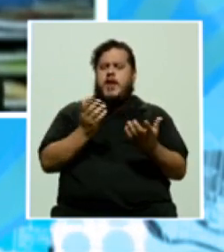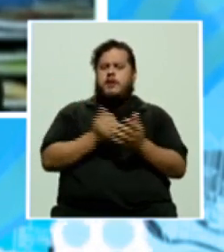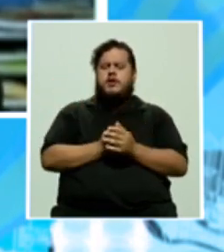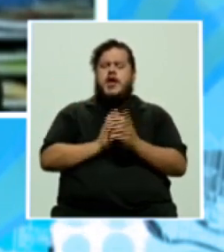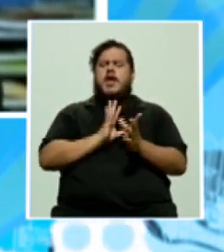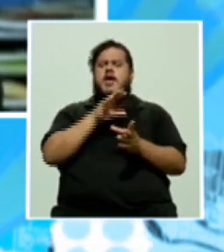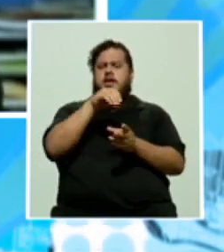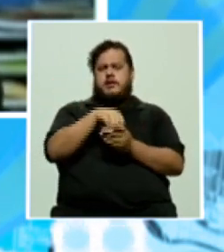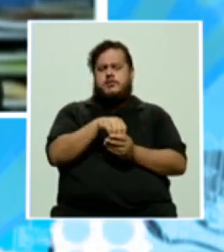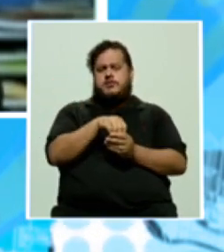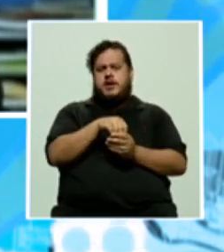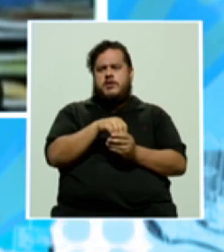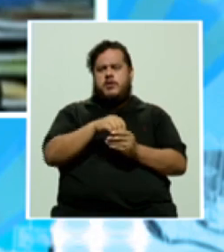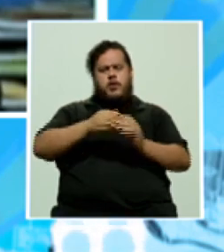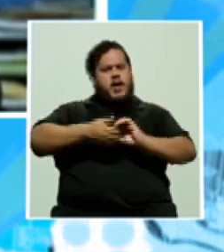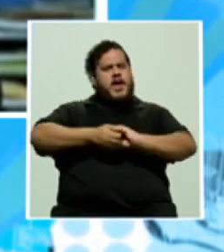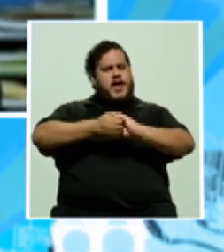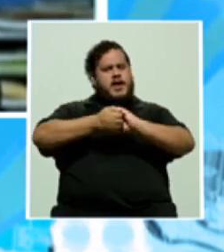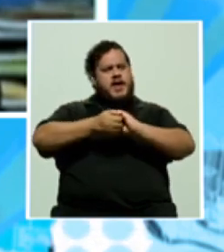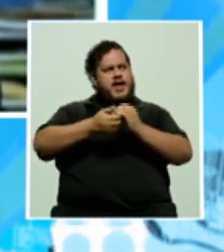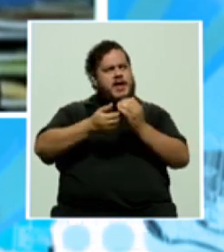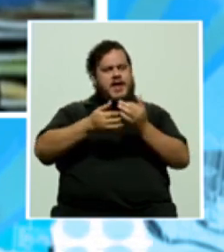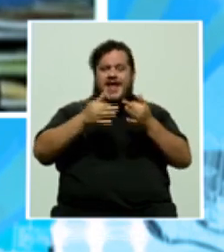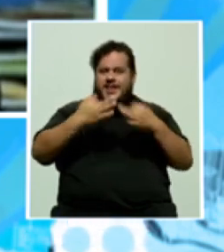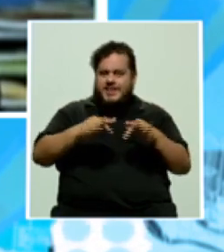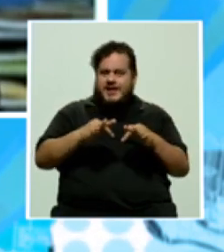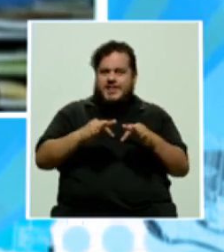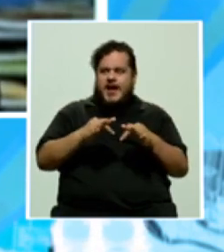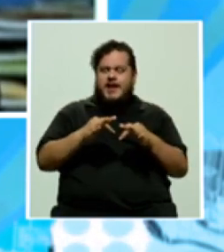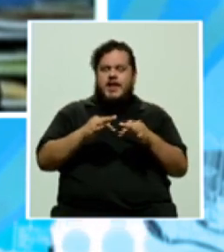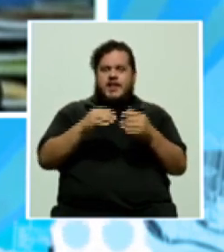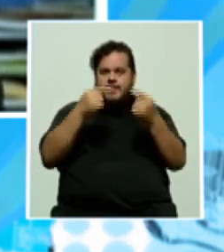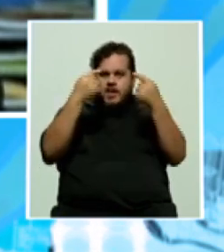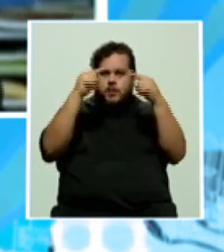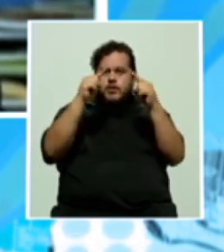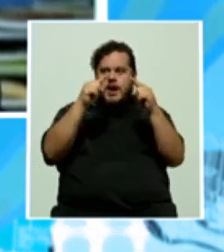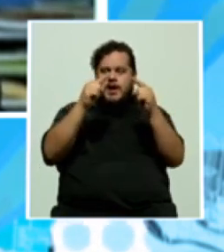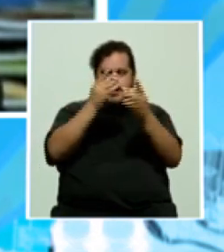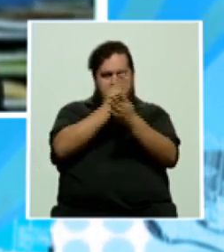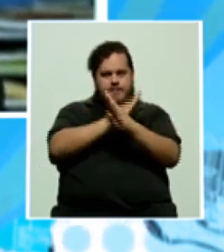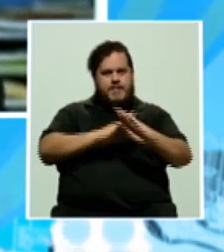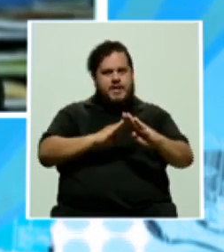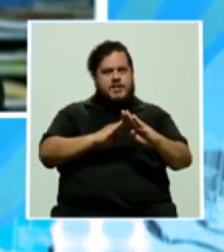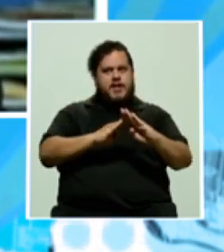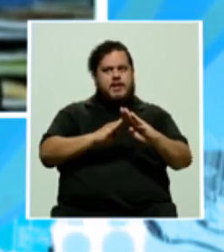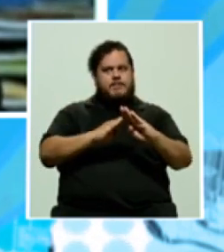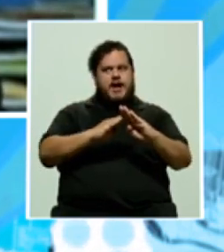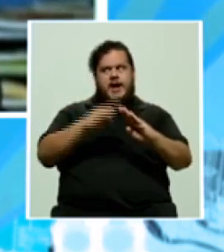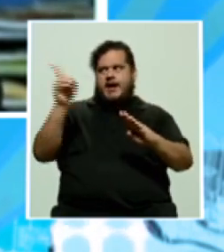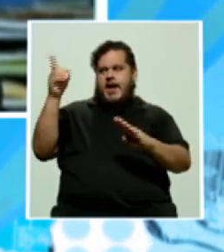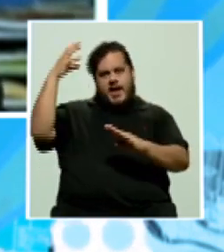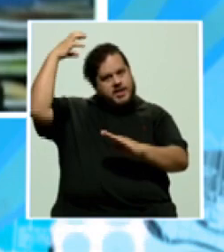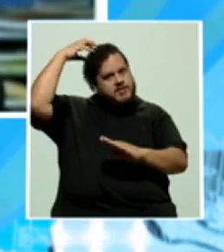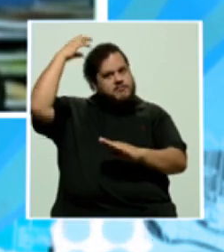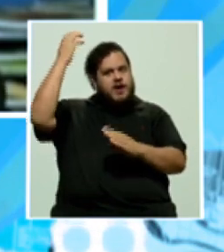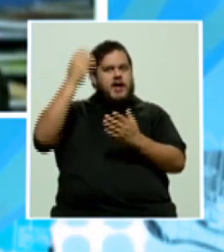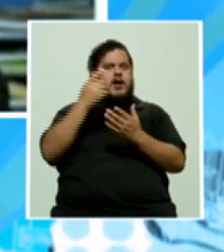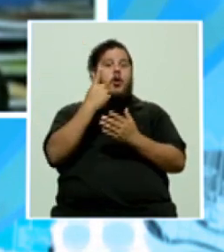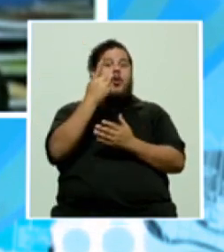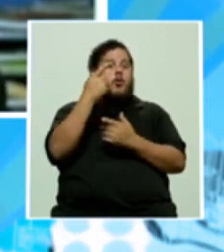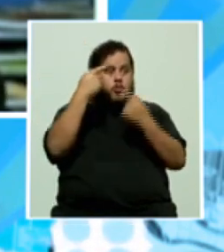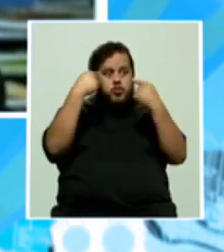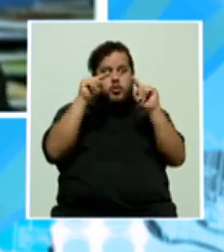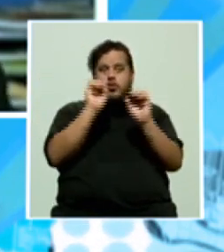incluyendo el tratar de conseguir la paz para Israel en el Medio Oriente que fue un logro que nadie lo